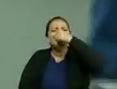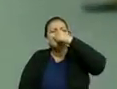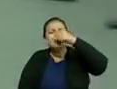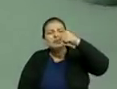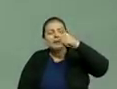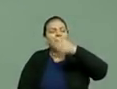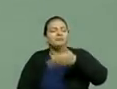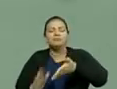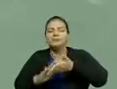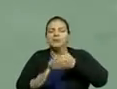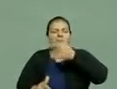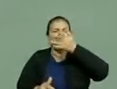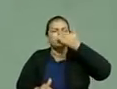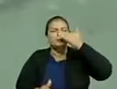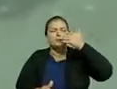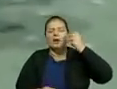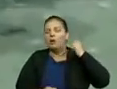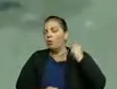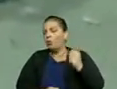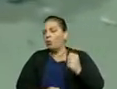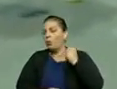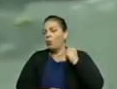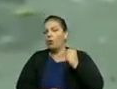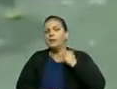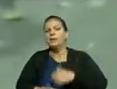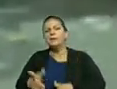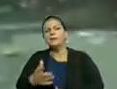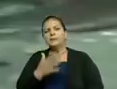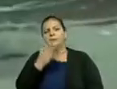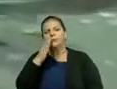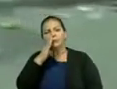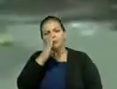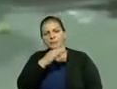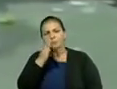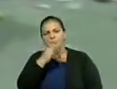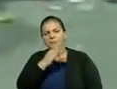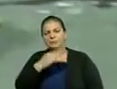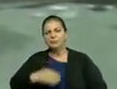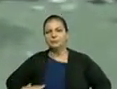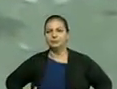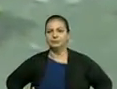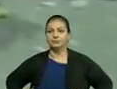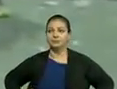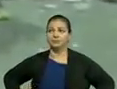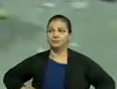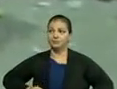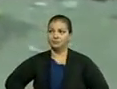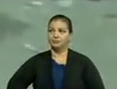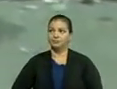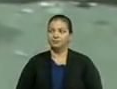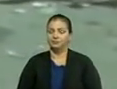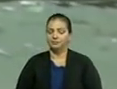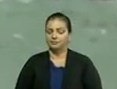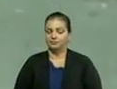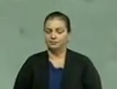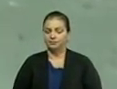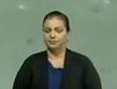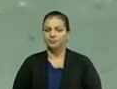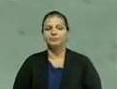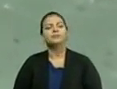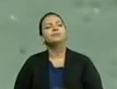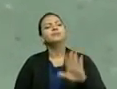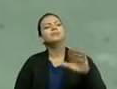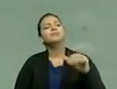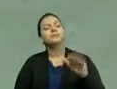Se colapsa. Así como usted, a veces llega un momento que brota más fuerte. Así es, ¿no? Así es. Usted que vive por